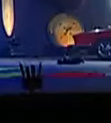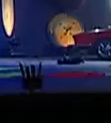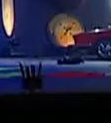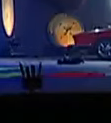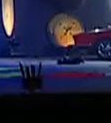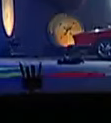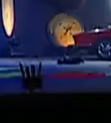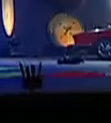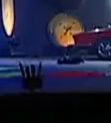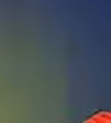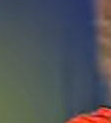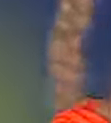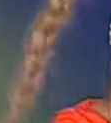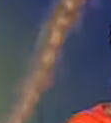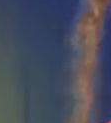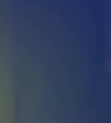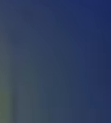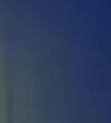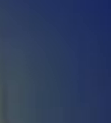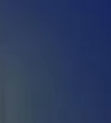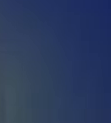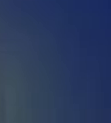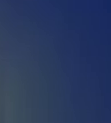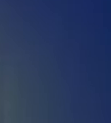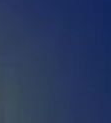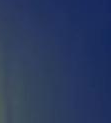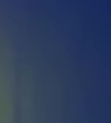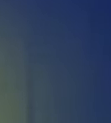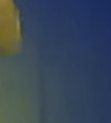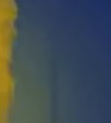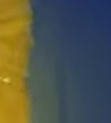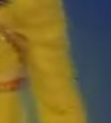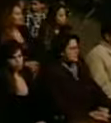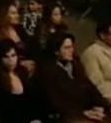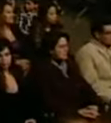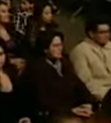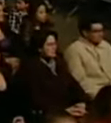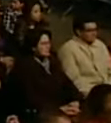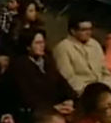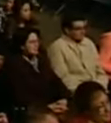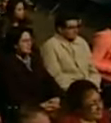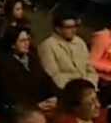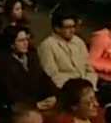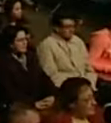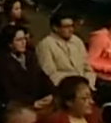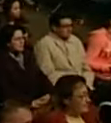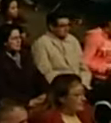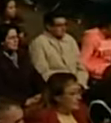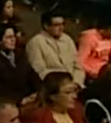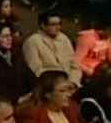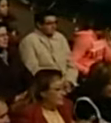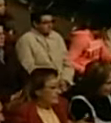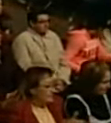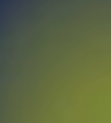fantasía, atentado, expugnación de la humanidad. Ya saben que el objetivo de esta noche es encontrarnos con el drag